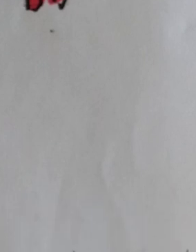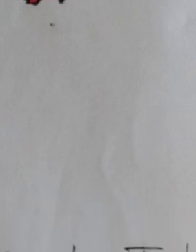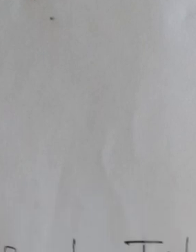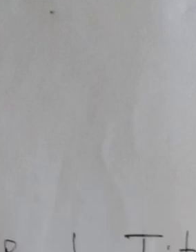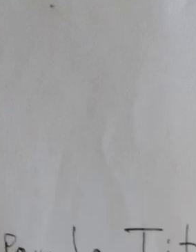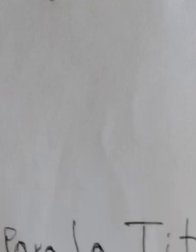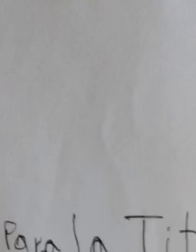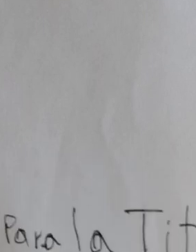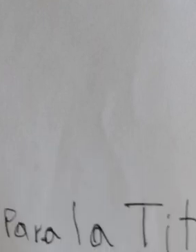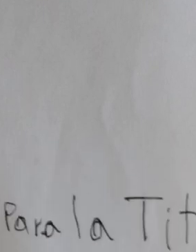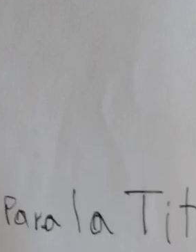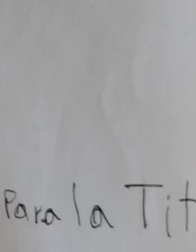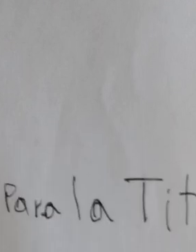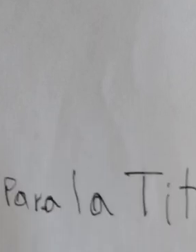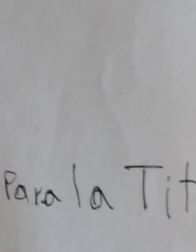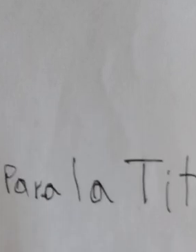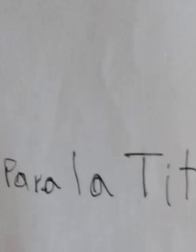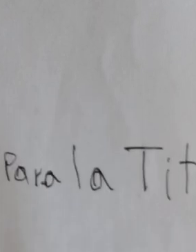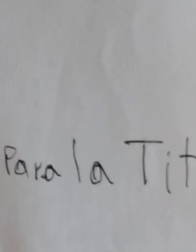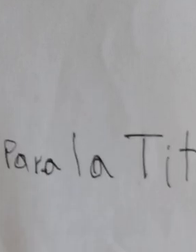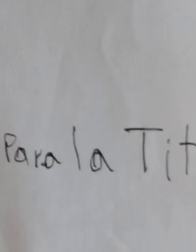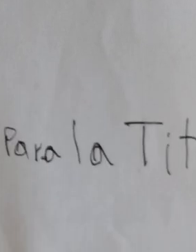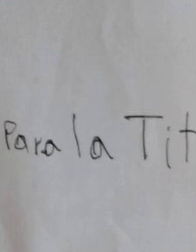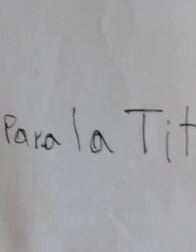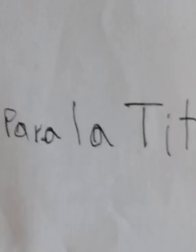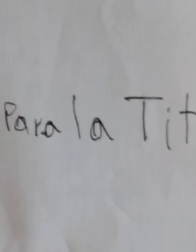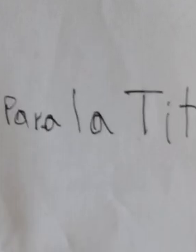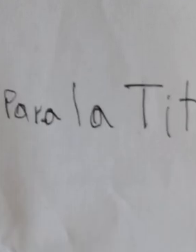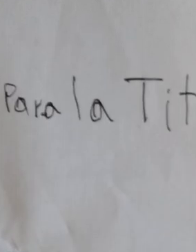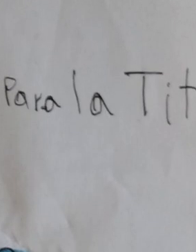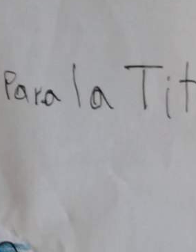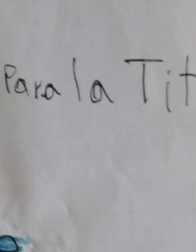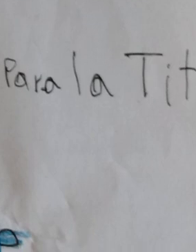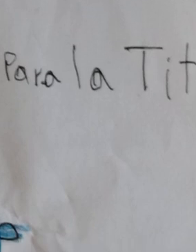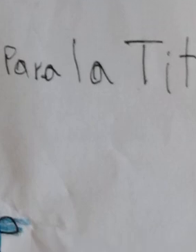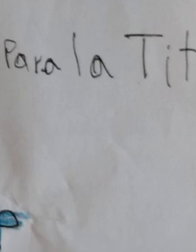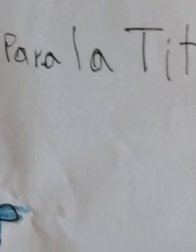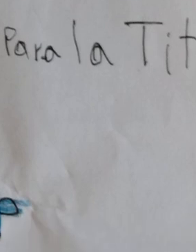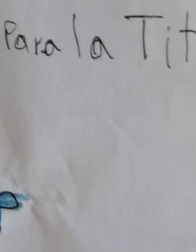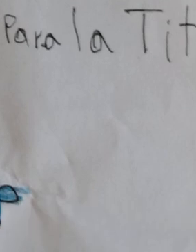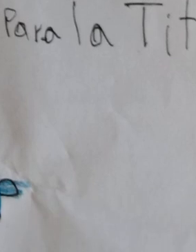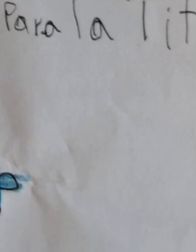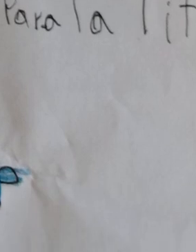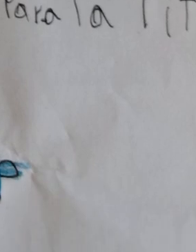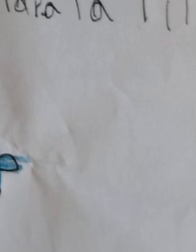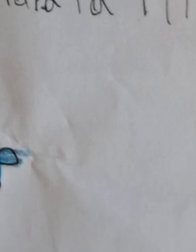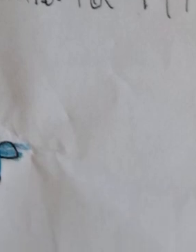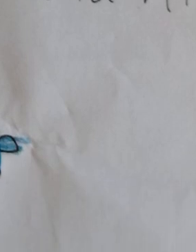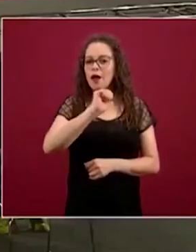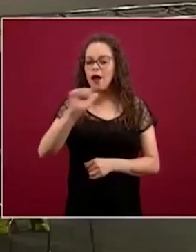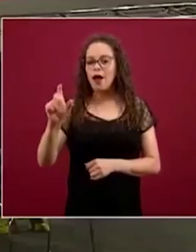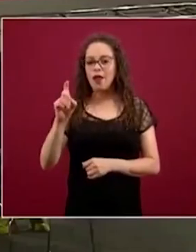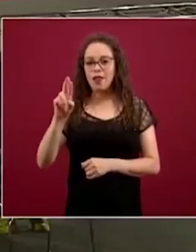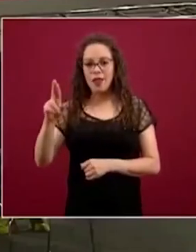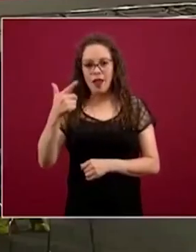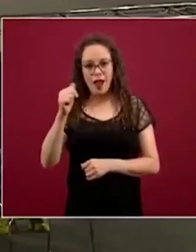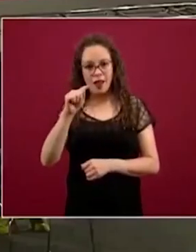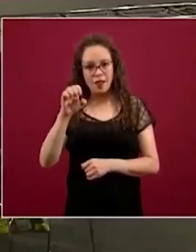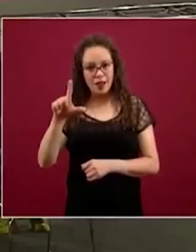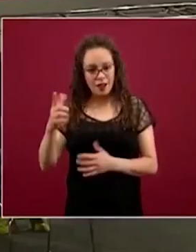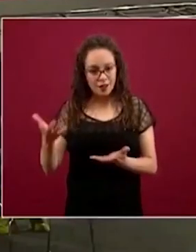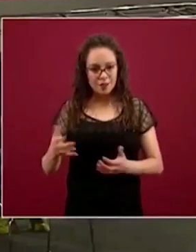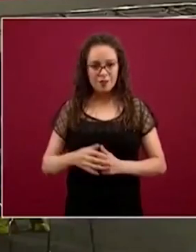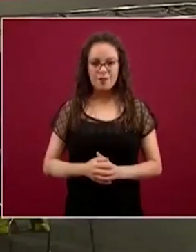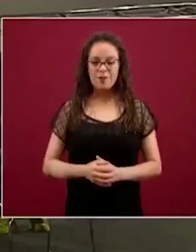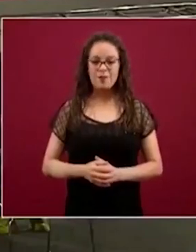video o un dibujo preguntando lo que quieran o contando cómo se sienten con la contingencia por el COVID-19. Y el próximo 30 de abril,